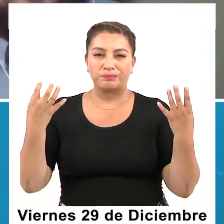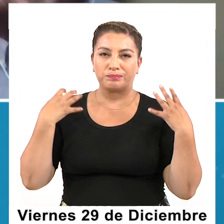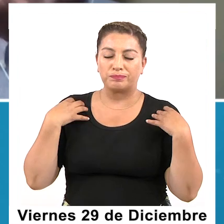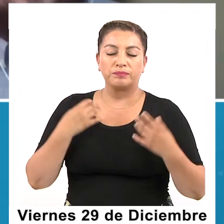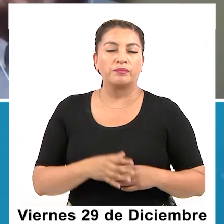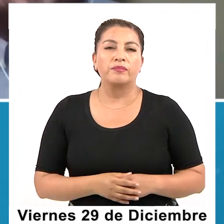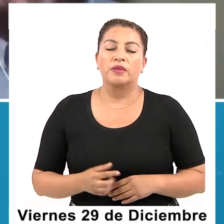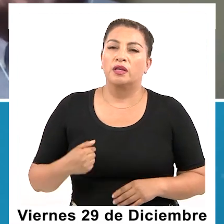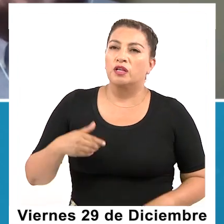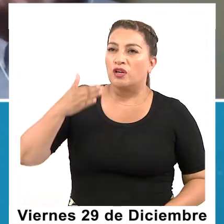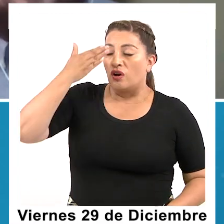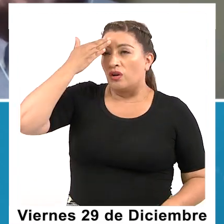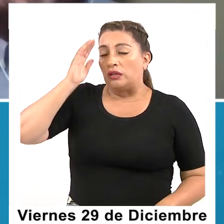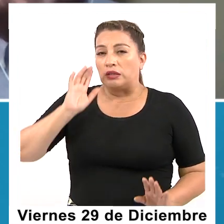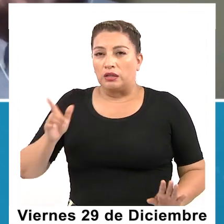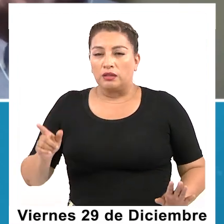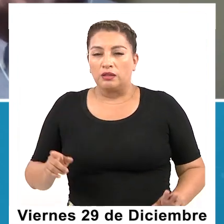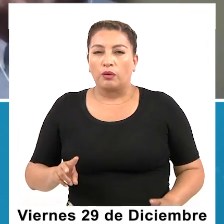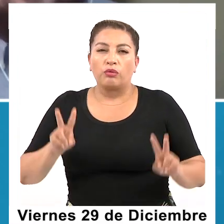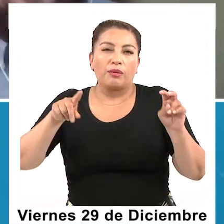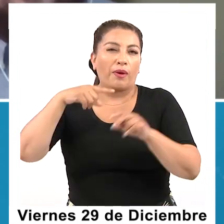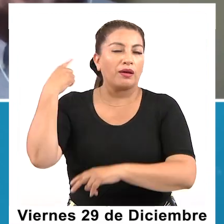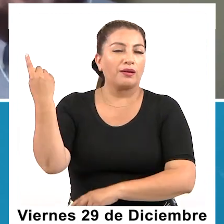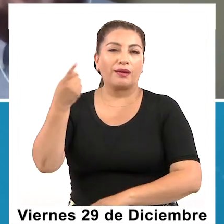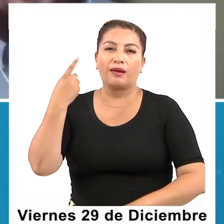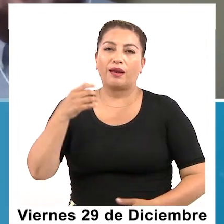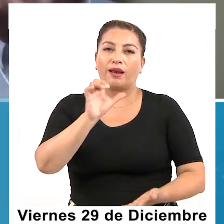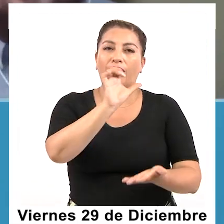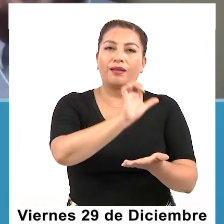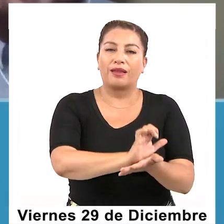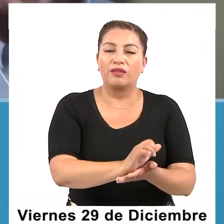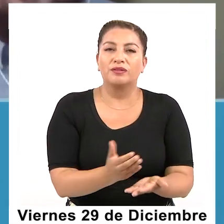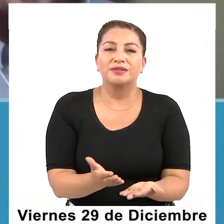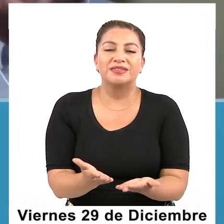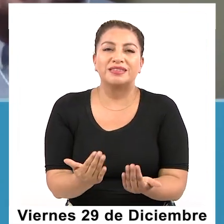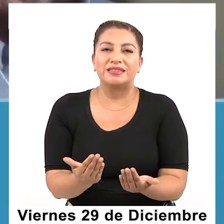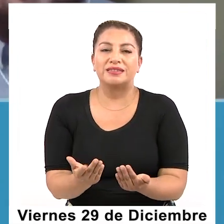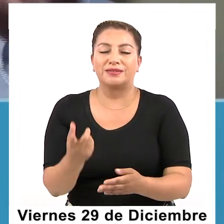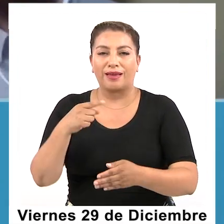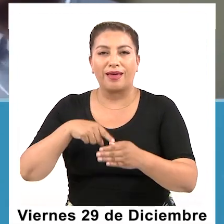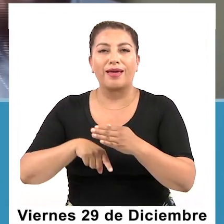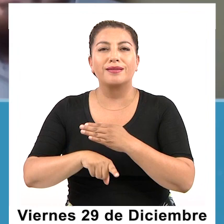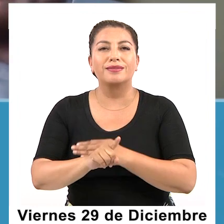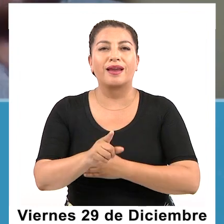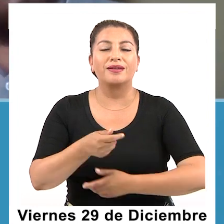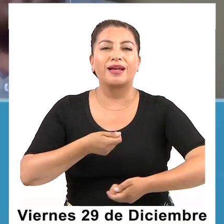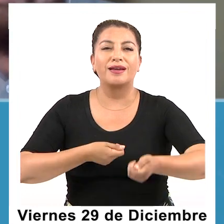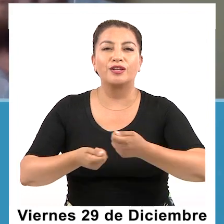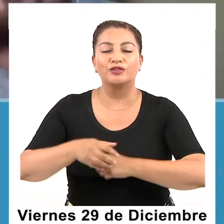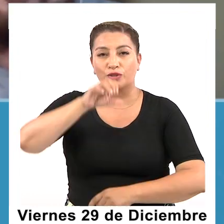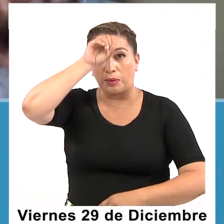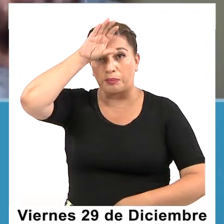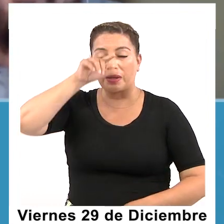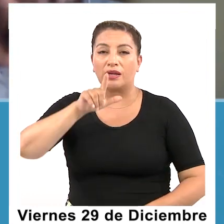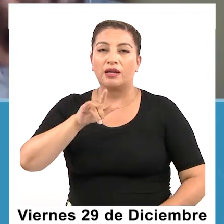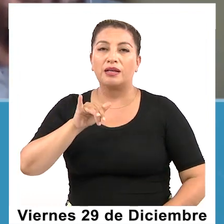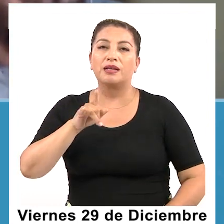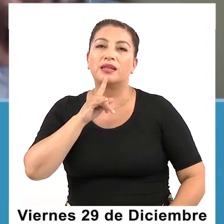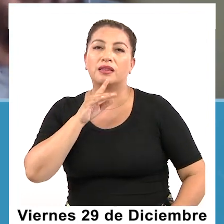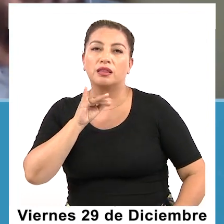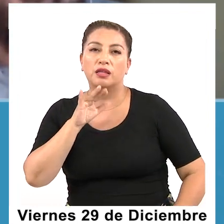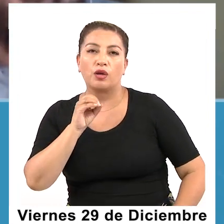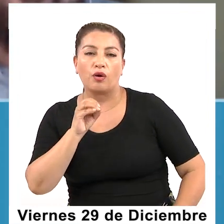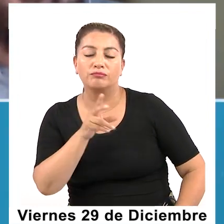Yo creo que primero, como cuestión general, el Estado requería entrar al negocio del litio. Yo creo que es una Mm, cuestión que es clara